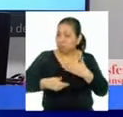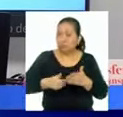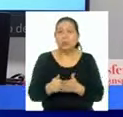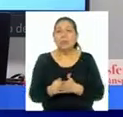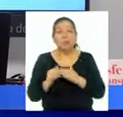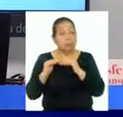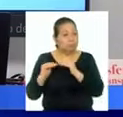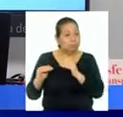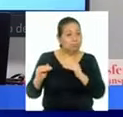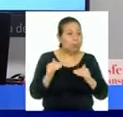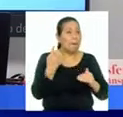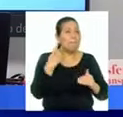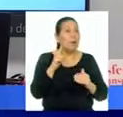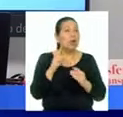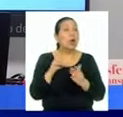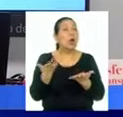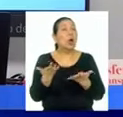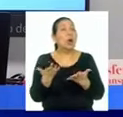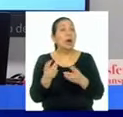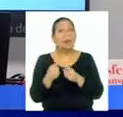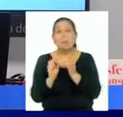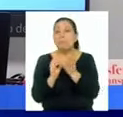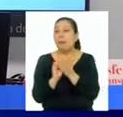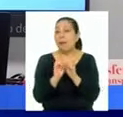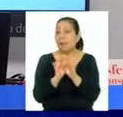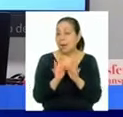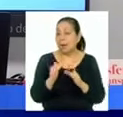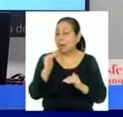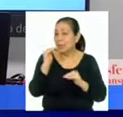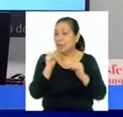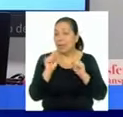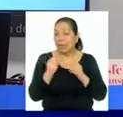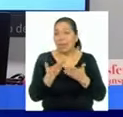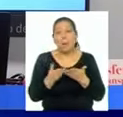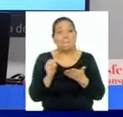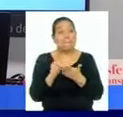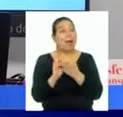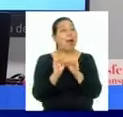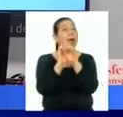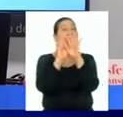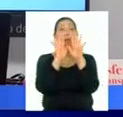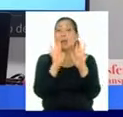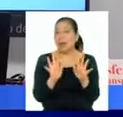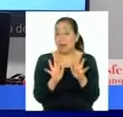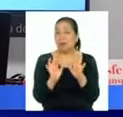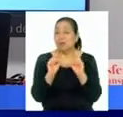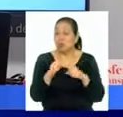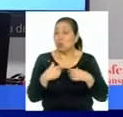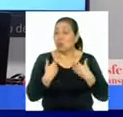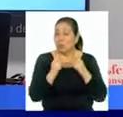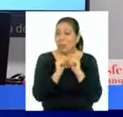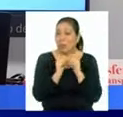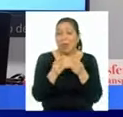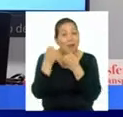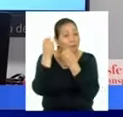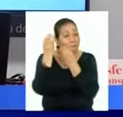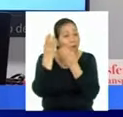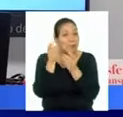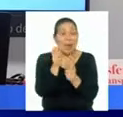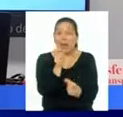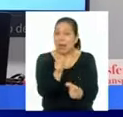de los lineamientos para los portales de transparencia estándar, para que haya una mayor transparencia y se pueda brindar mejor información a